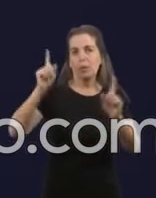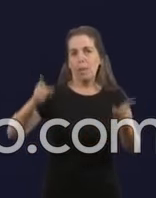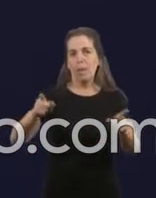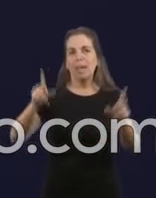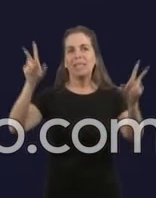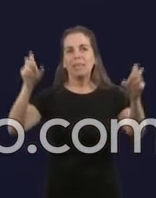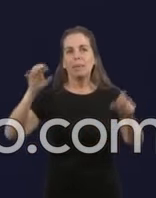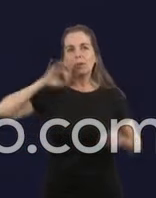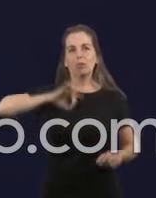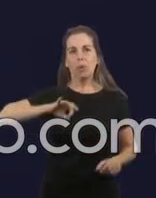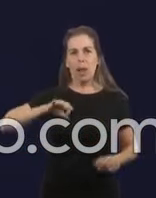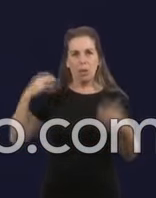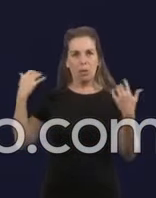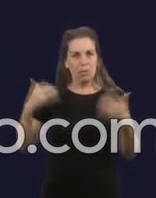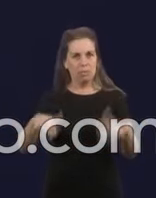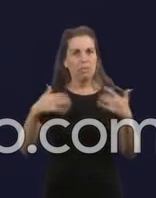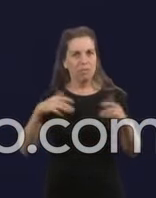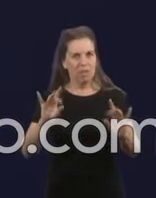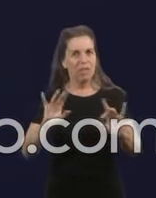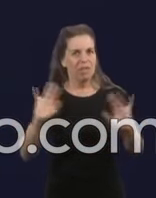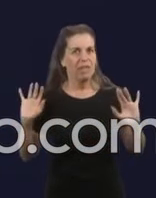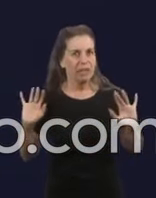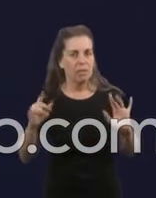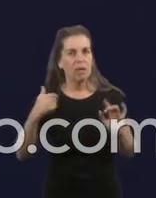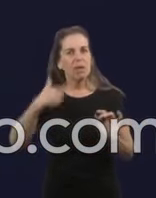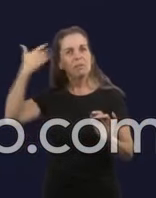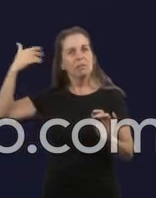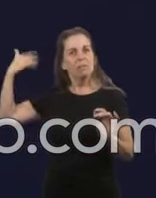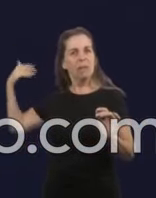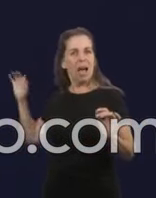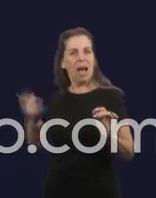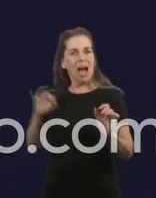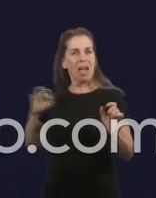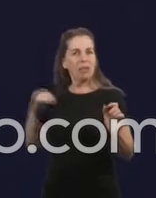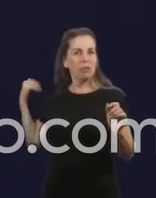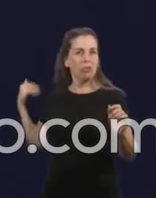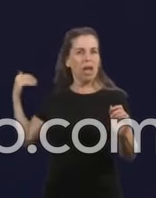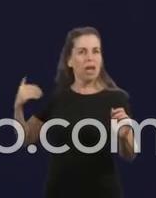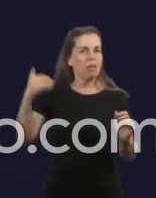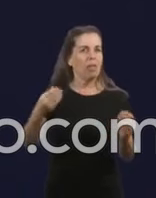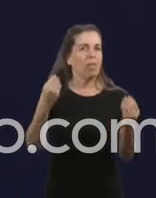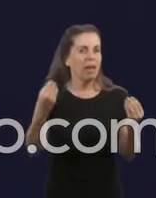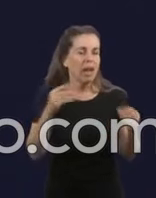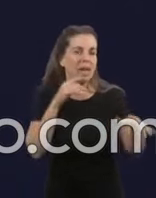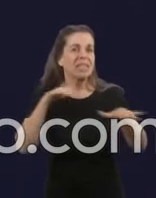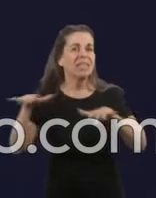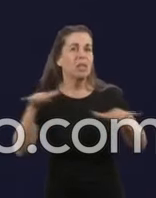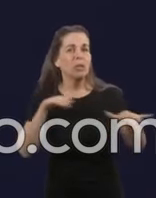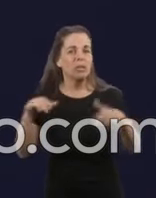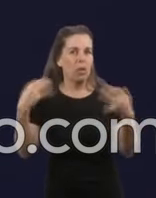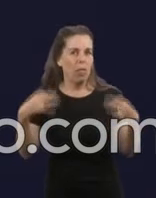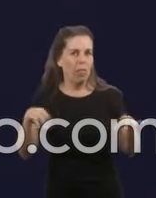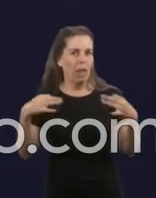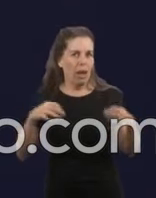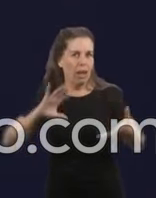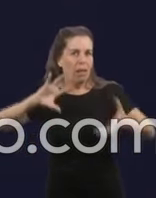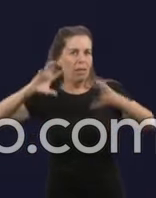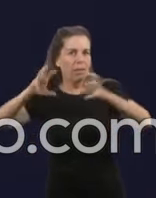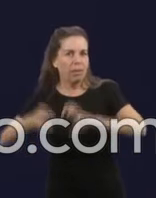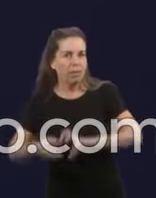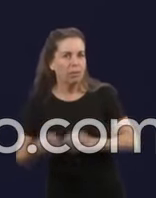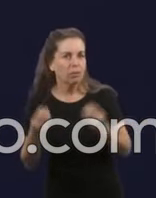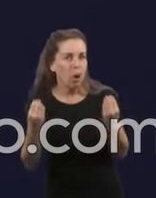porque efectivamente veníamos de un proceso donde eh nos nos dejaron